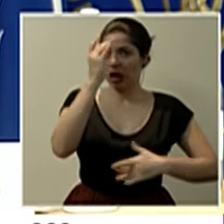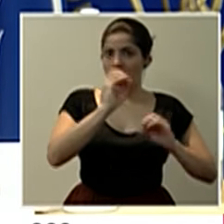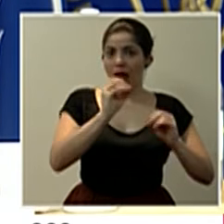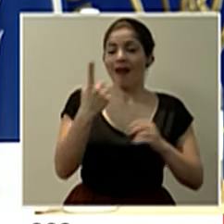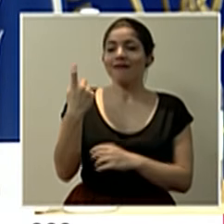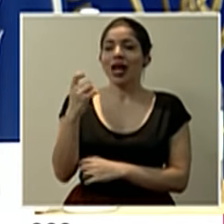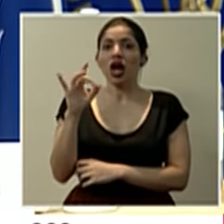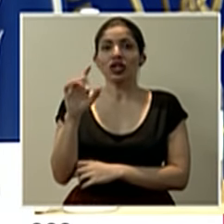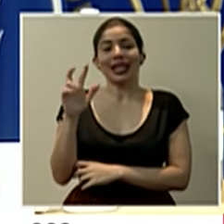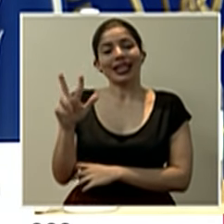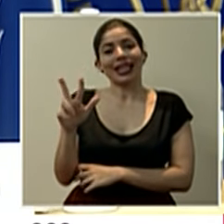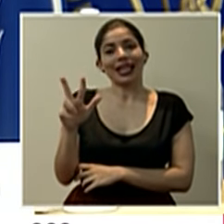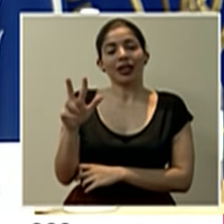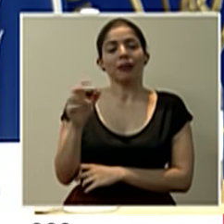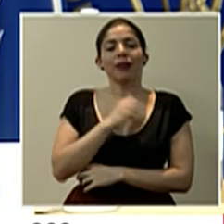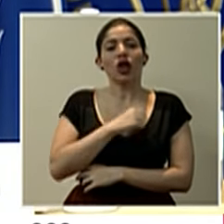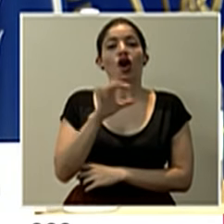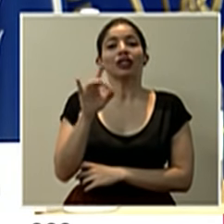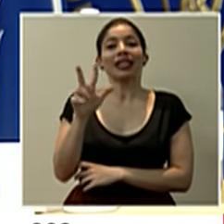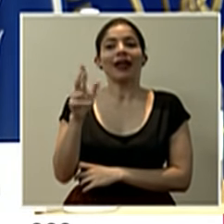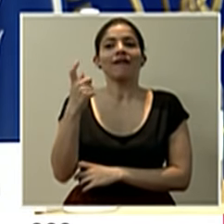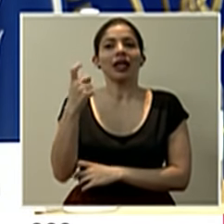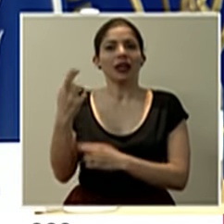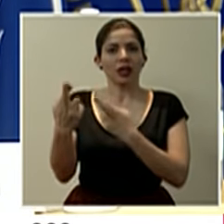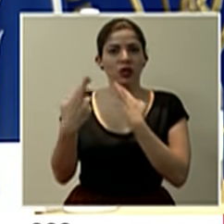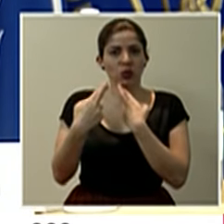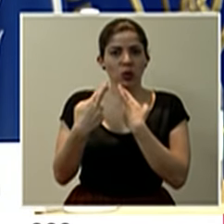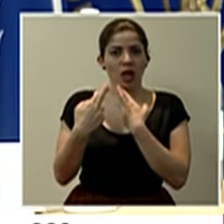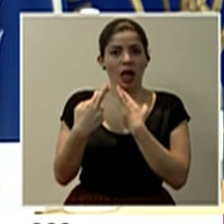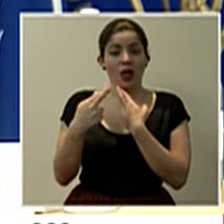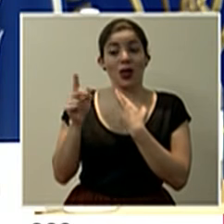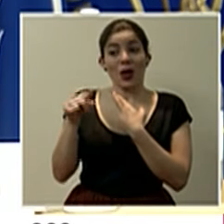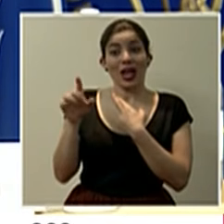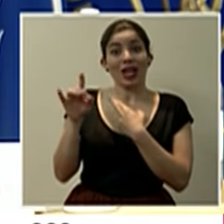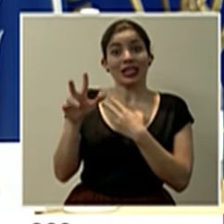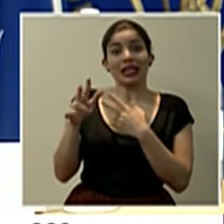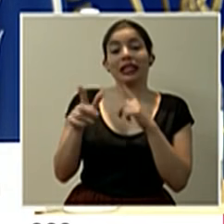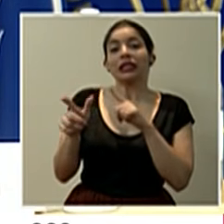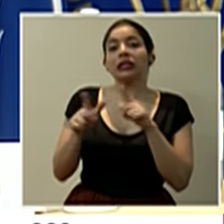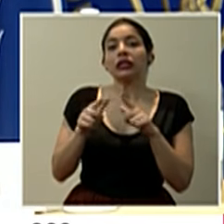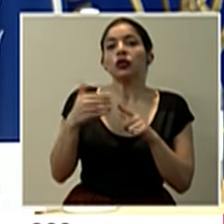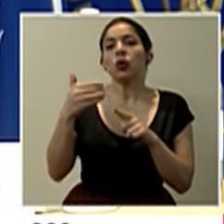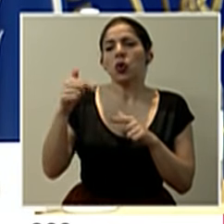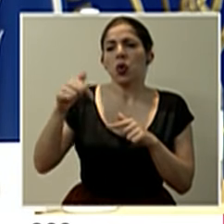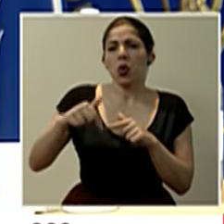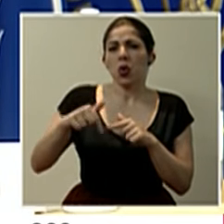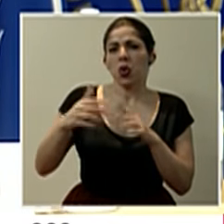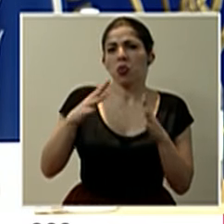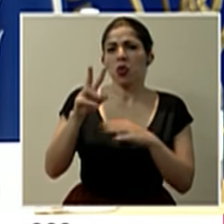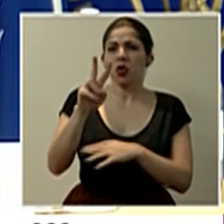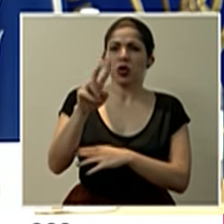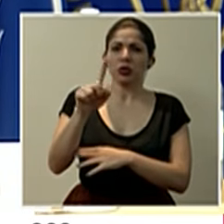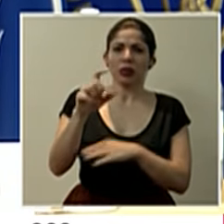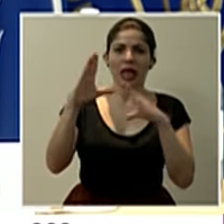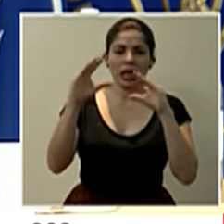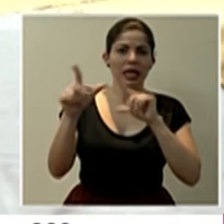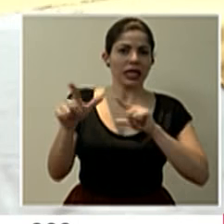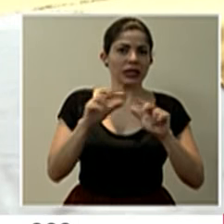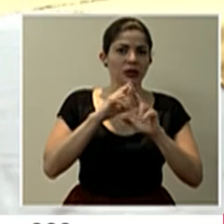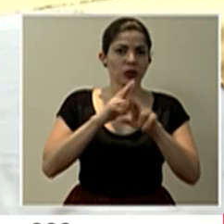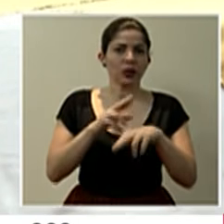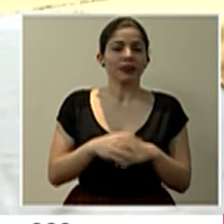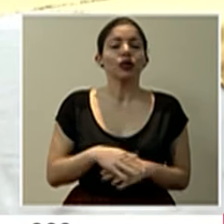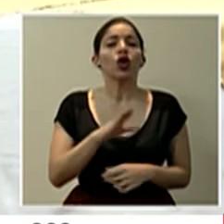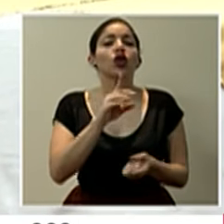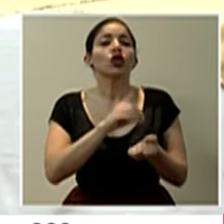Quedan 83 pendientes, y que esos resultados estarán hoy a más tardar las 2:30 de la tarde.